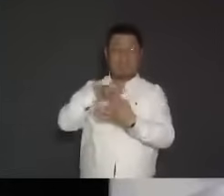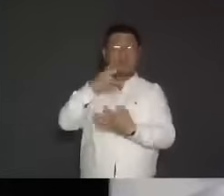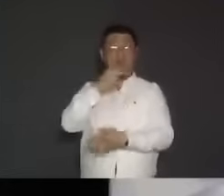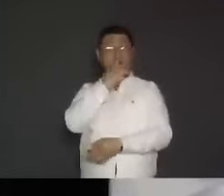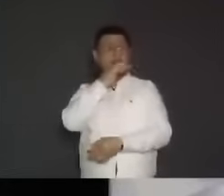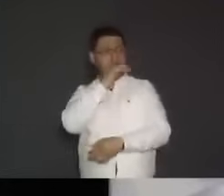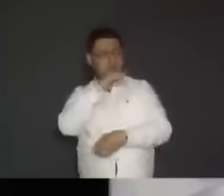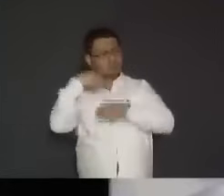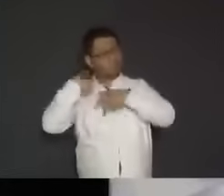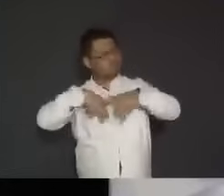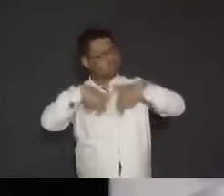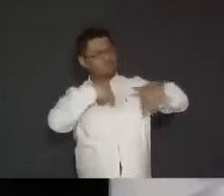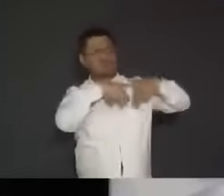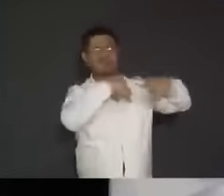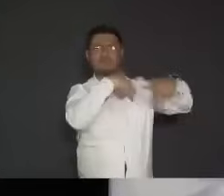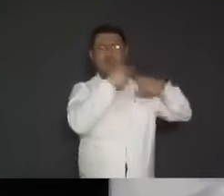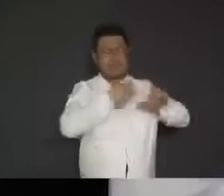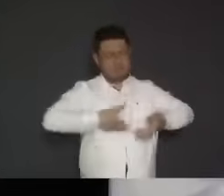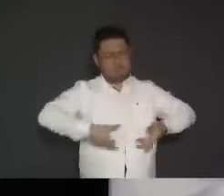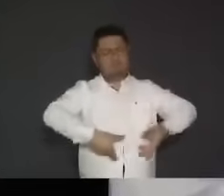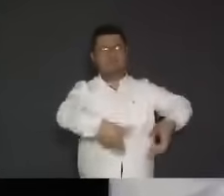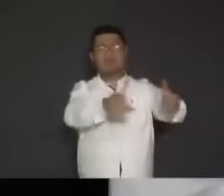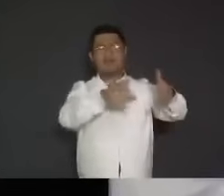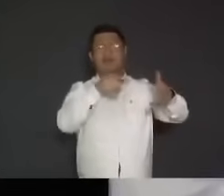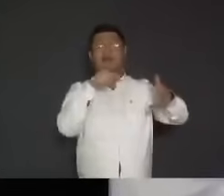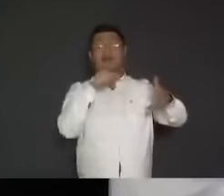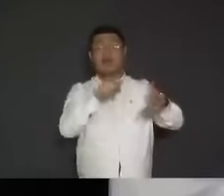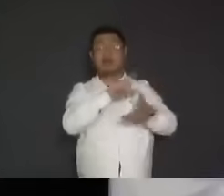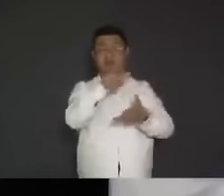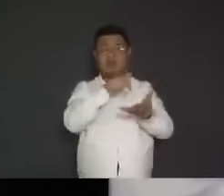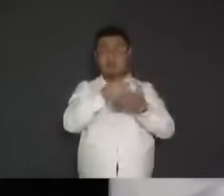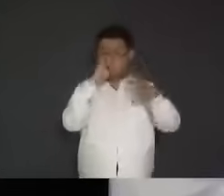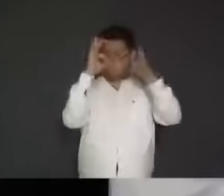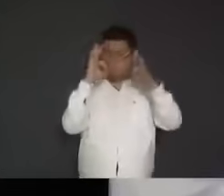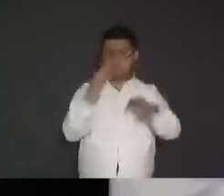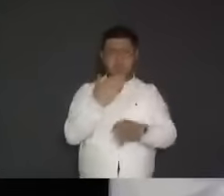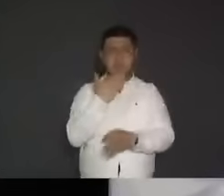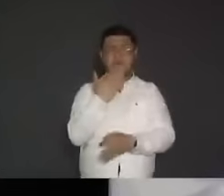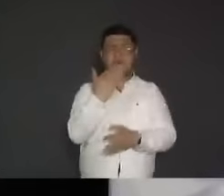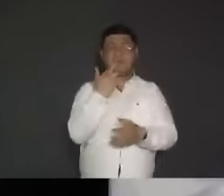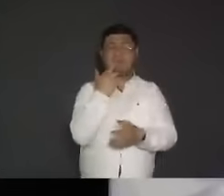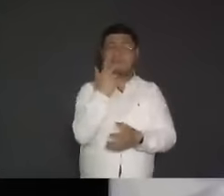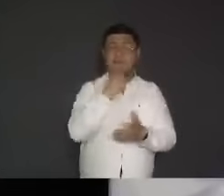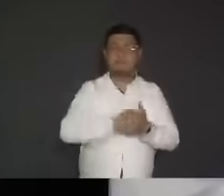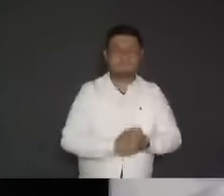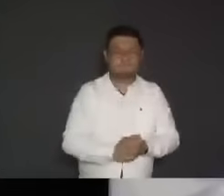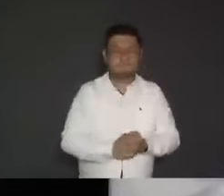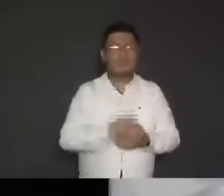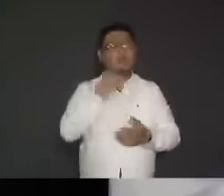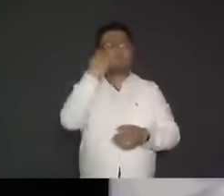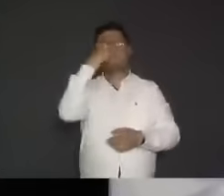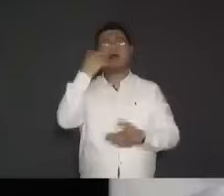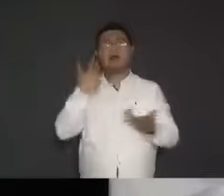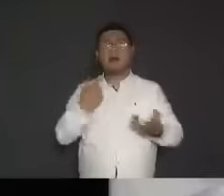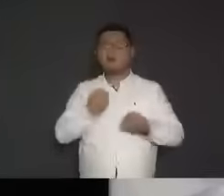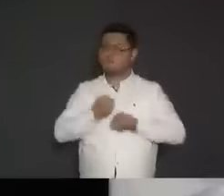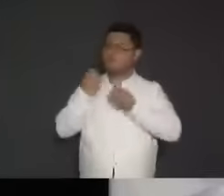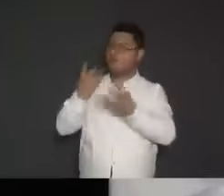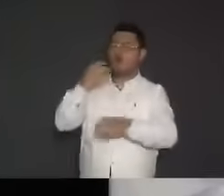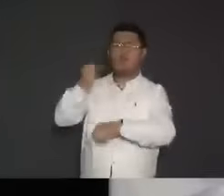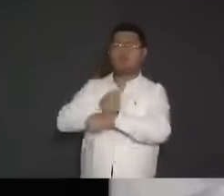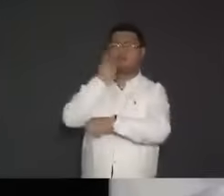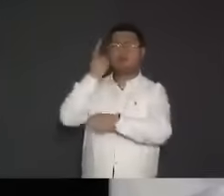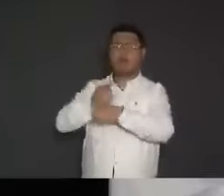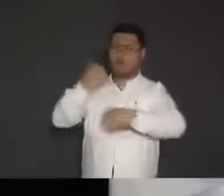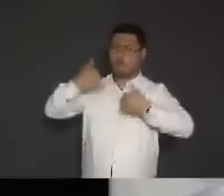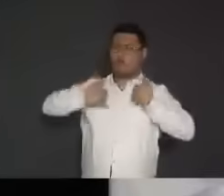corredor gastronómico de la calle 47, crear la orquesta infantil. Hemos logrado darle alternativas a los jóvenes para que puedan